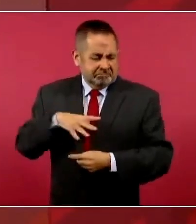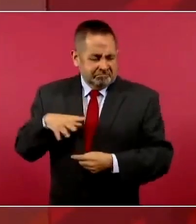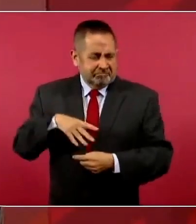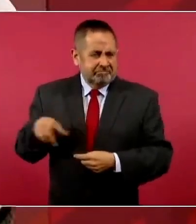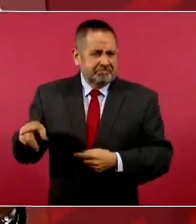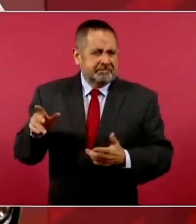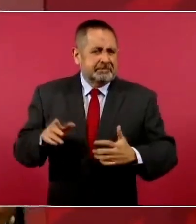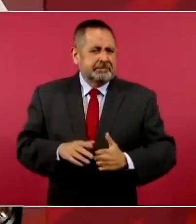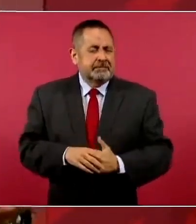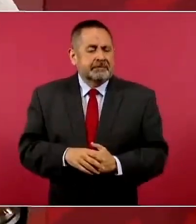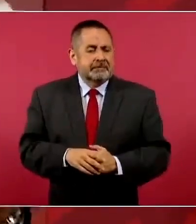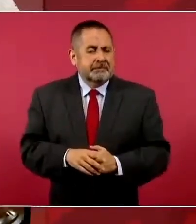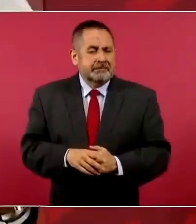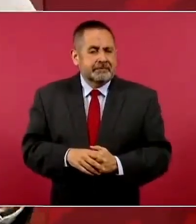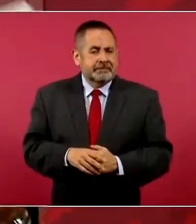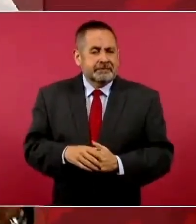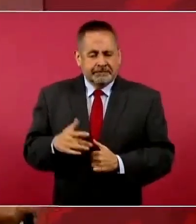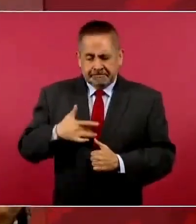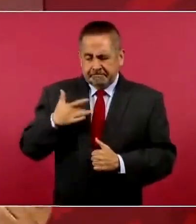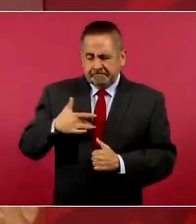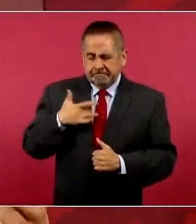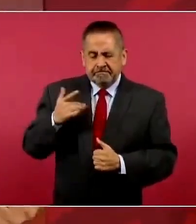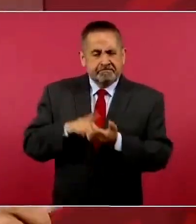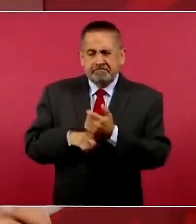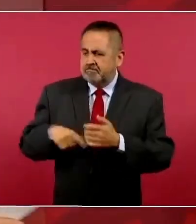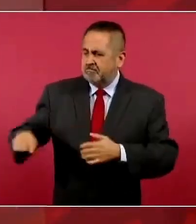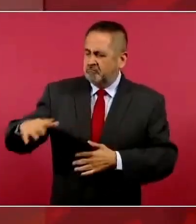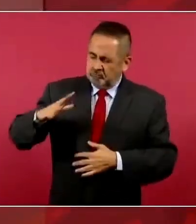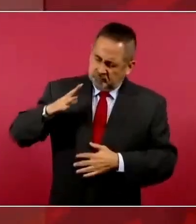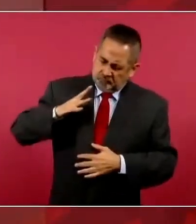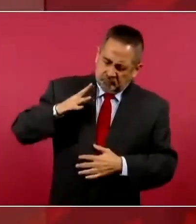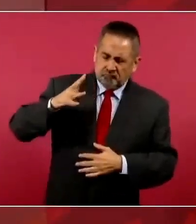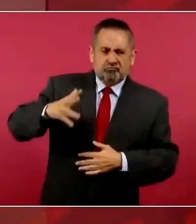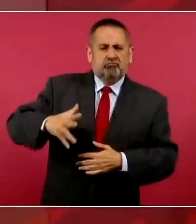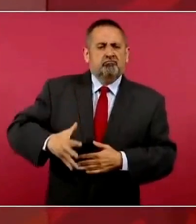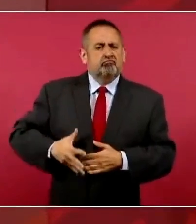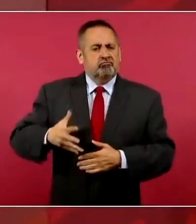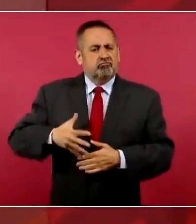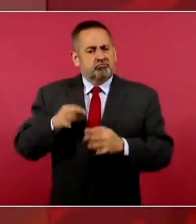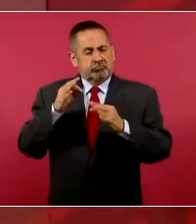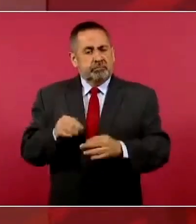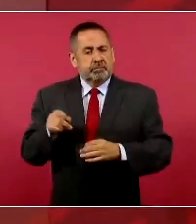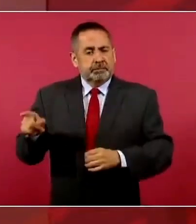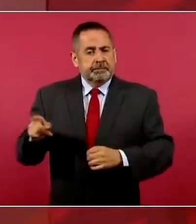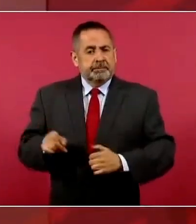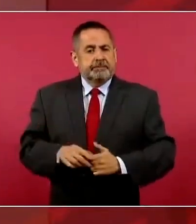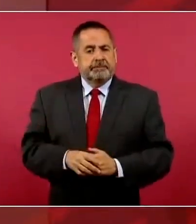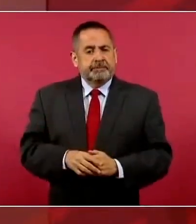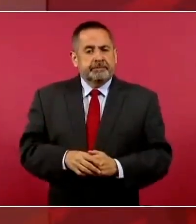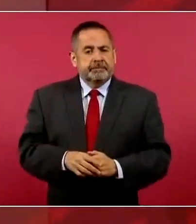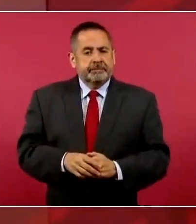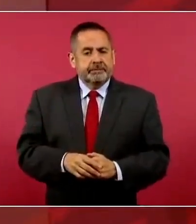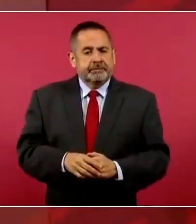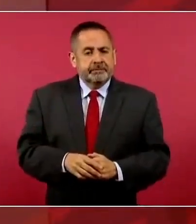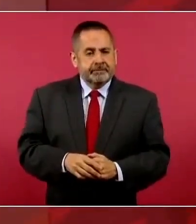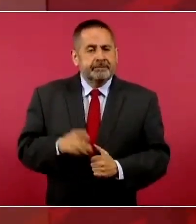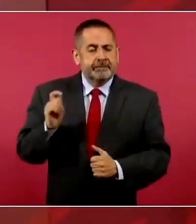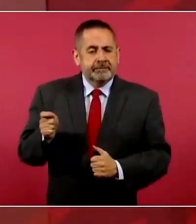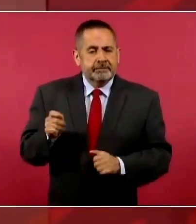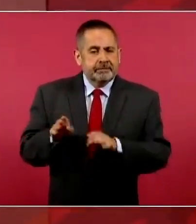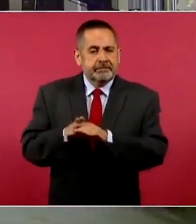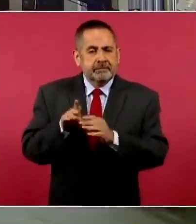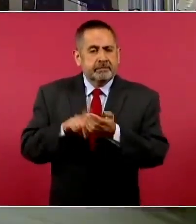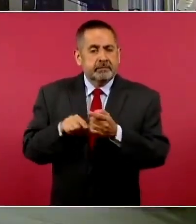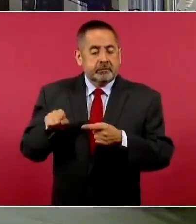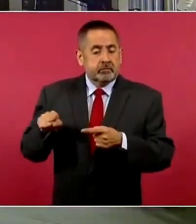O sea, es de sentirnos muy orgullosos y que